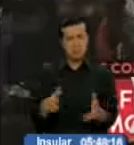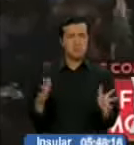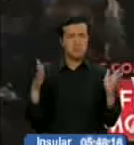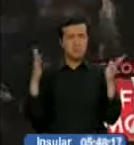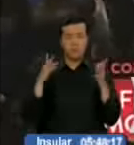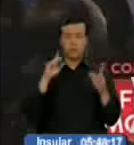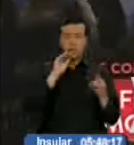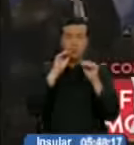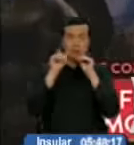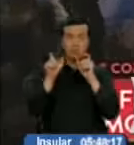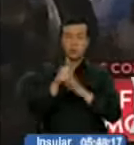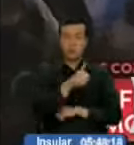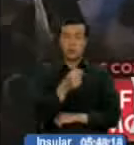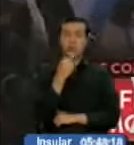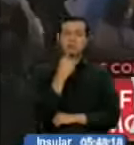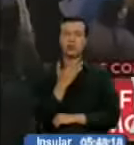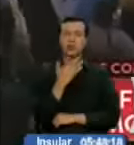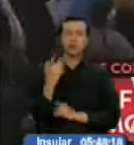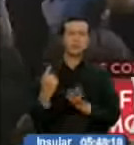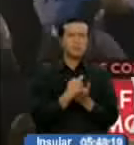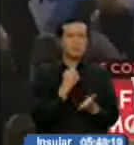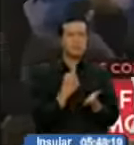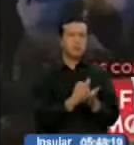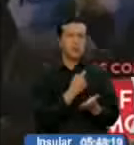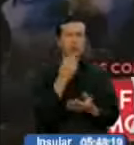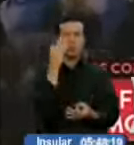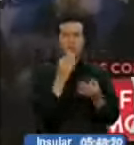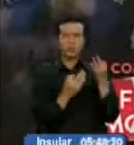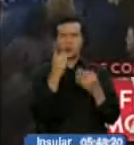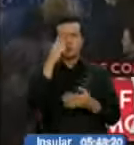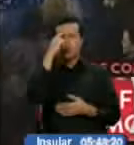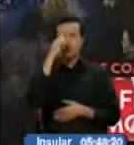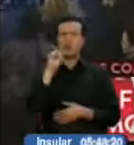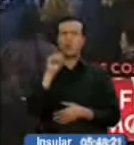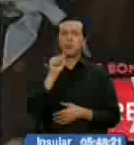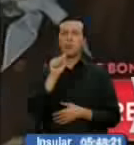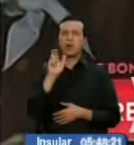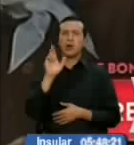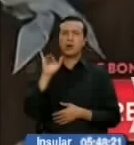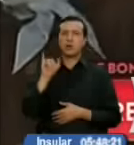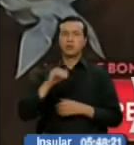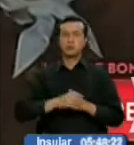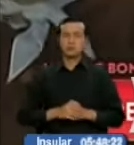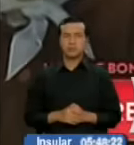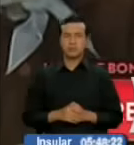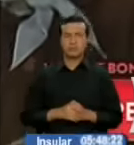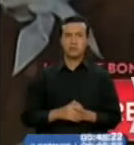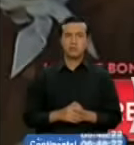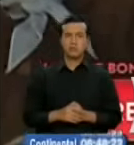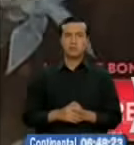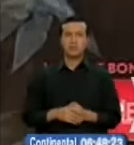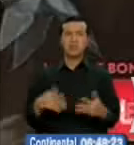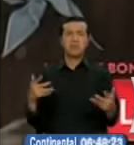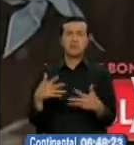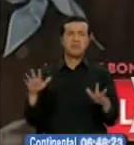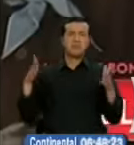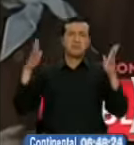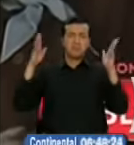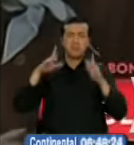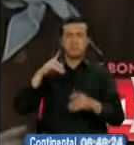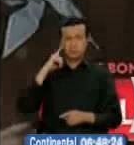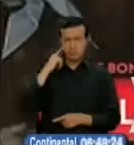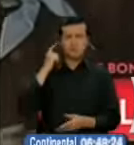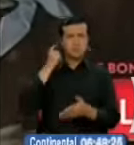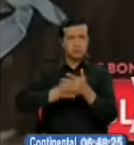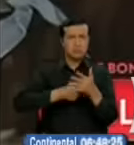habló ante sus simpatizantes y dijo ser víctima de la mal llamada justicia del gobierno de Mauricio Macri. Y no tenerles miedo, y vamos a